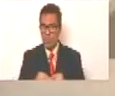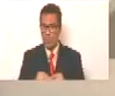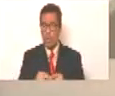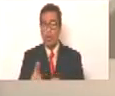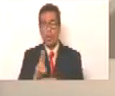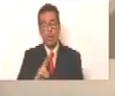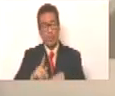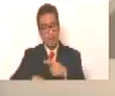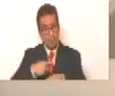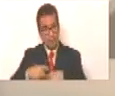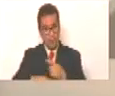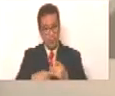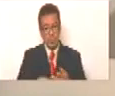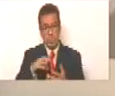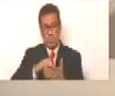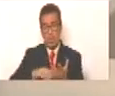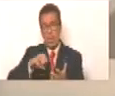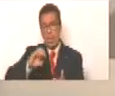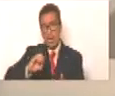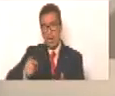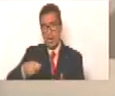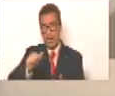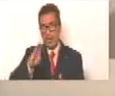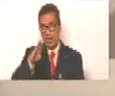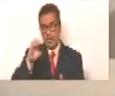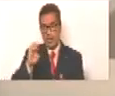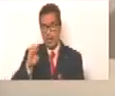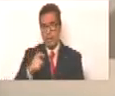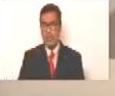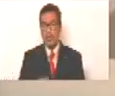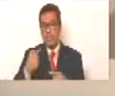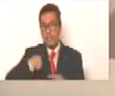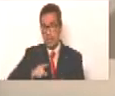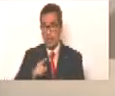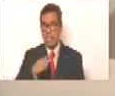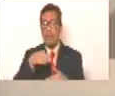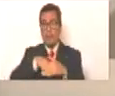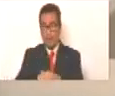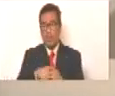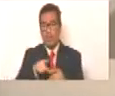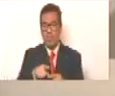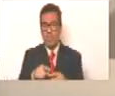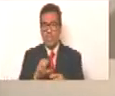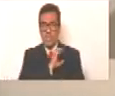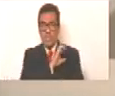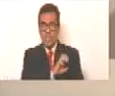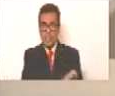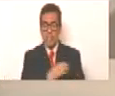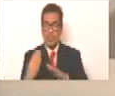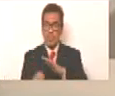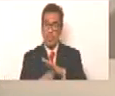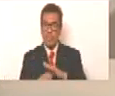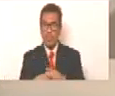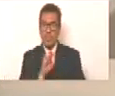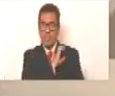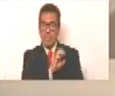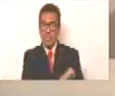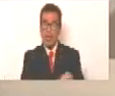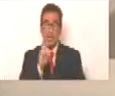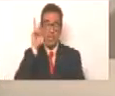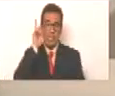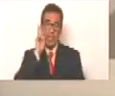del ágave cocuy, del cocuy y sus derivados tengan acceso a fuentes energéticas basadas en energías limpias y